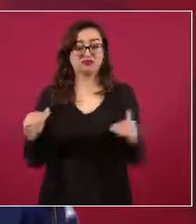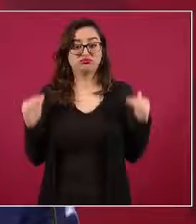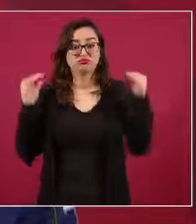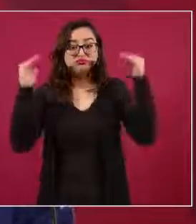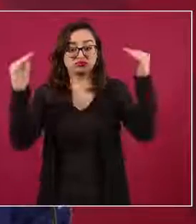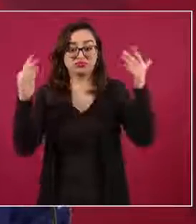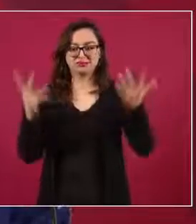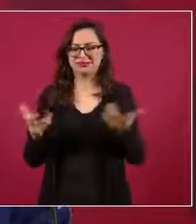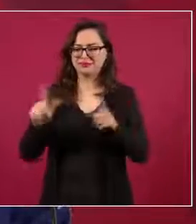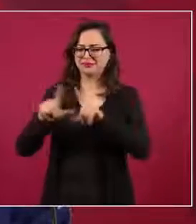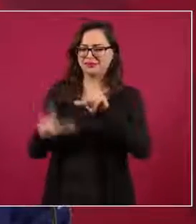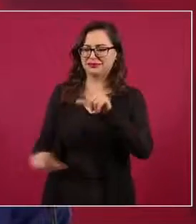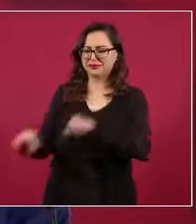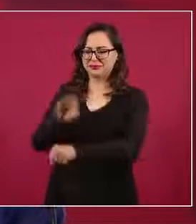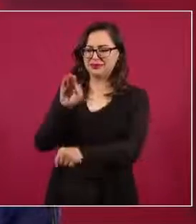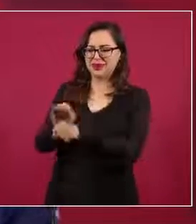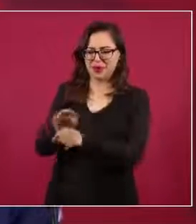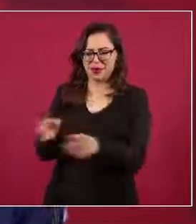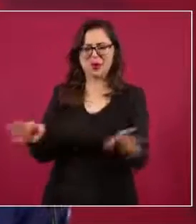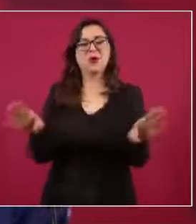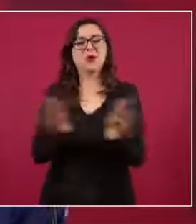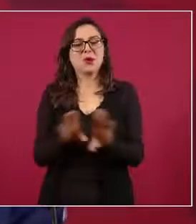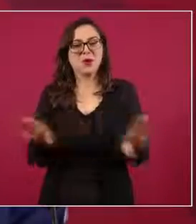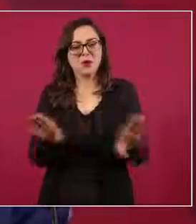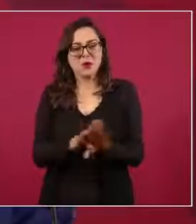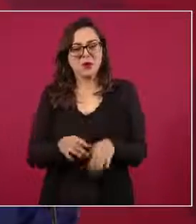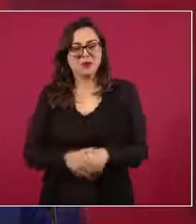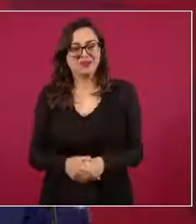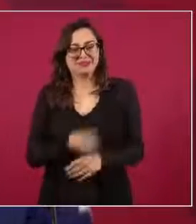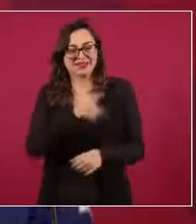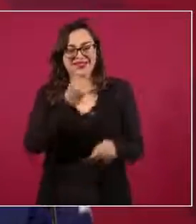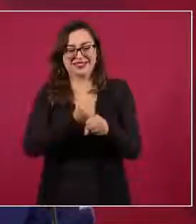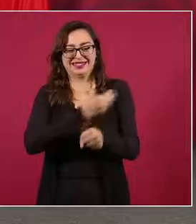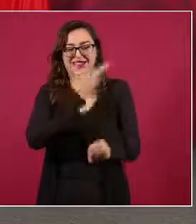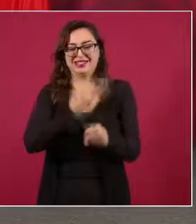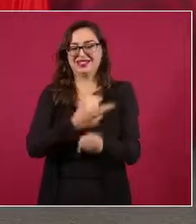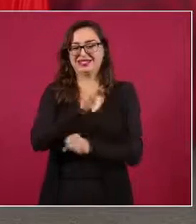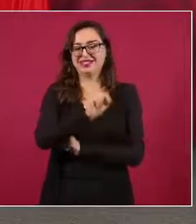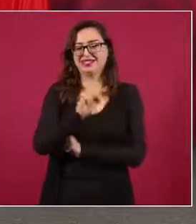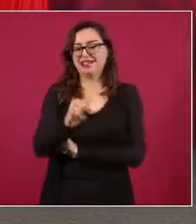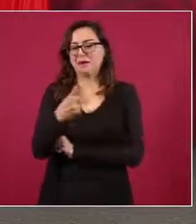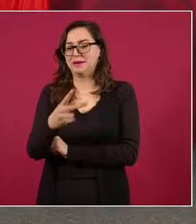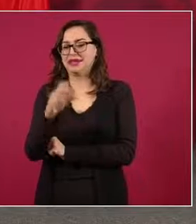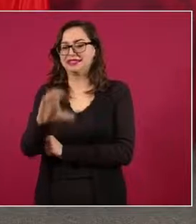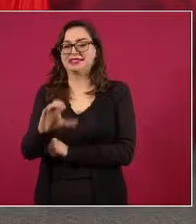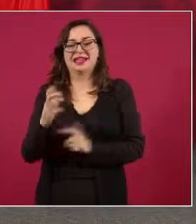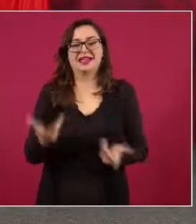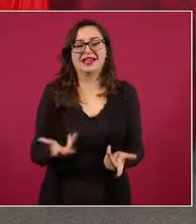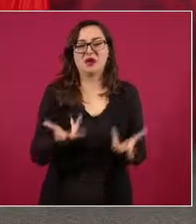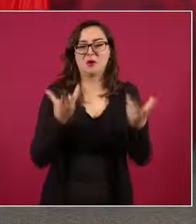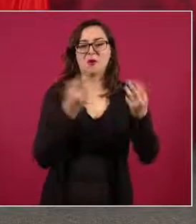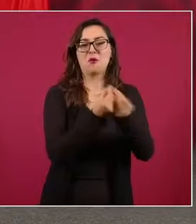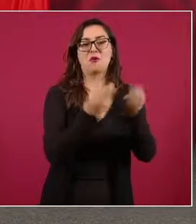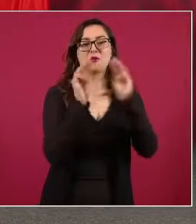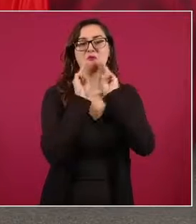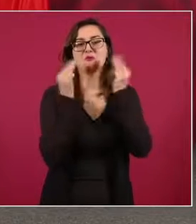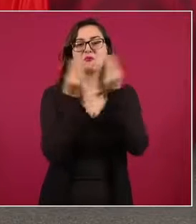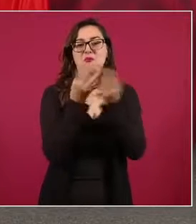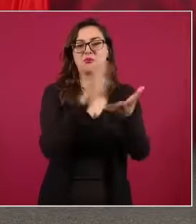¿qué protección se podía esperar si el secretario de Seguridad Pública